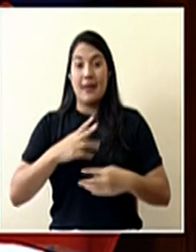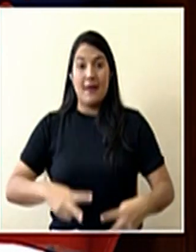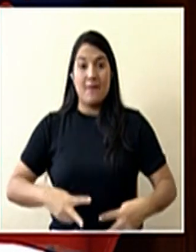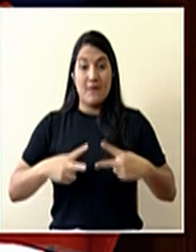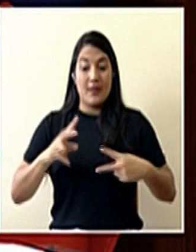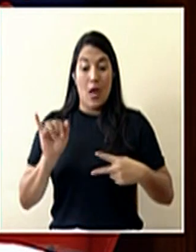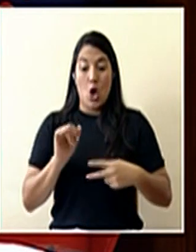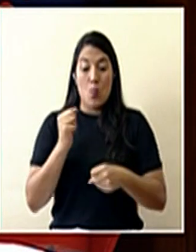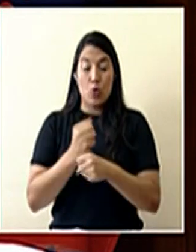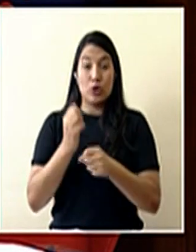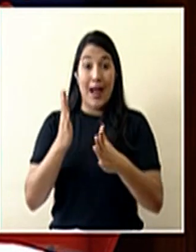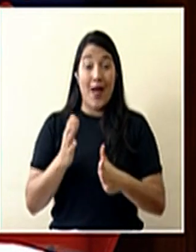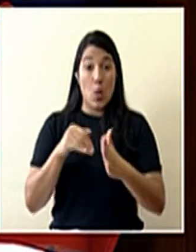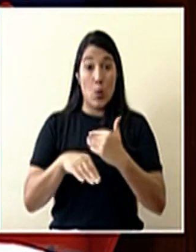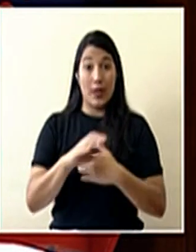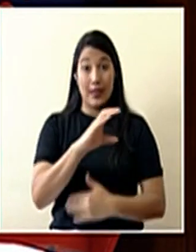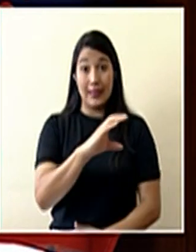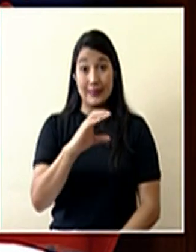como funcionario de la institución.